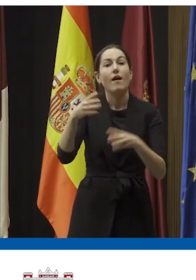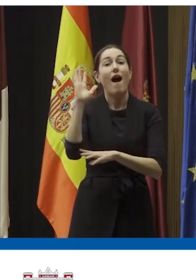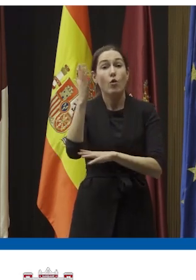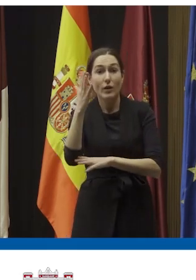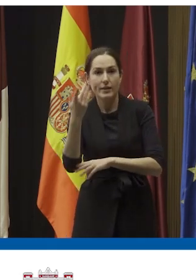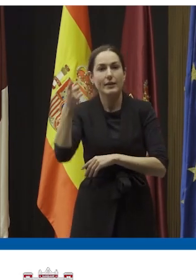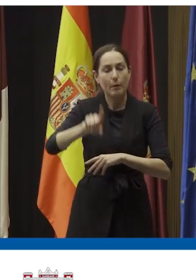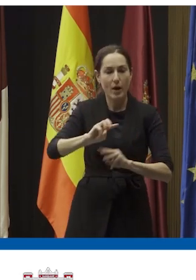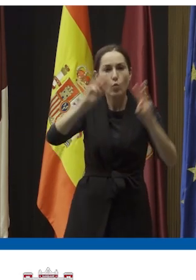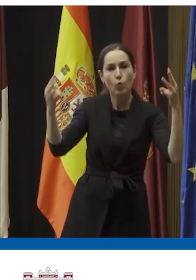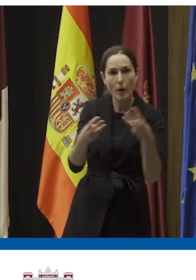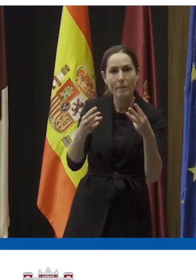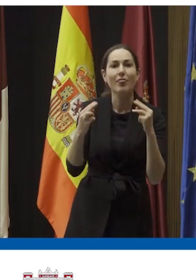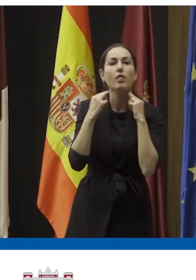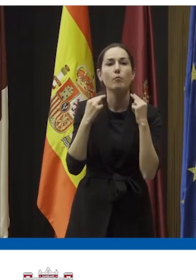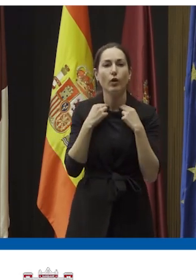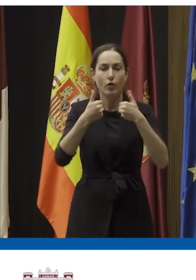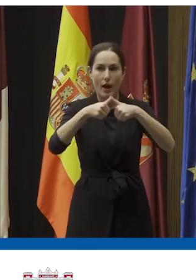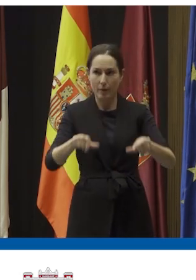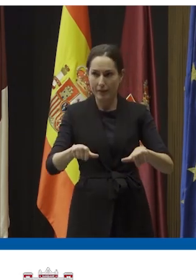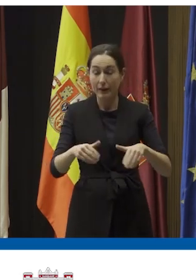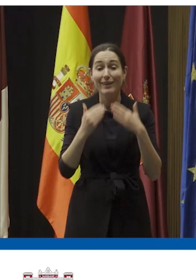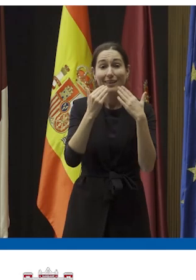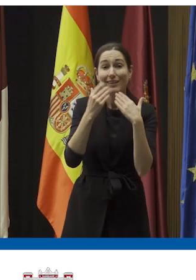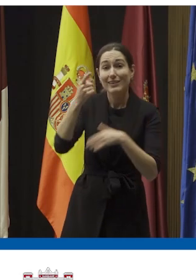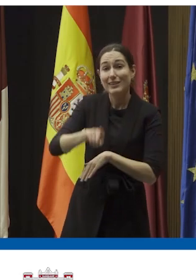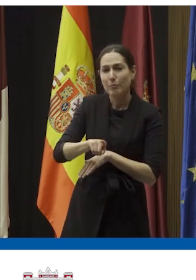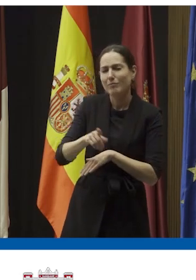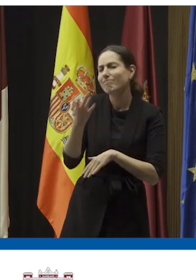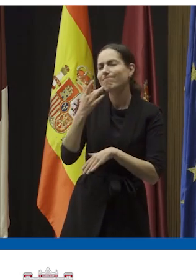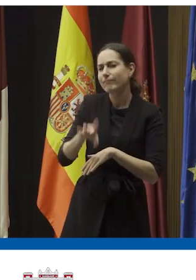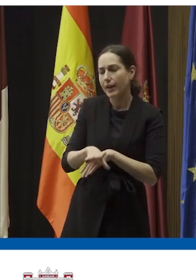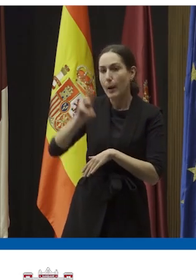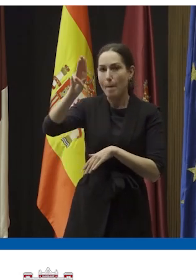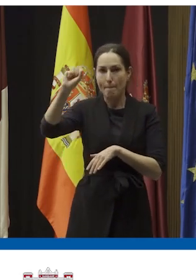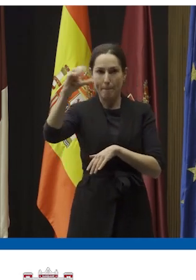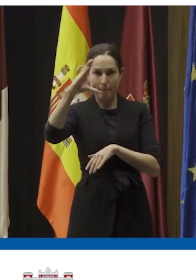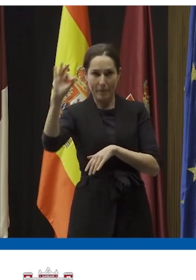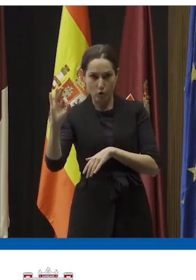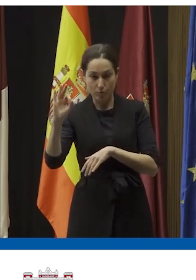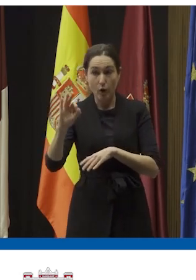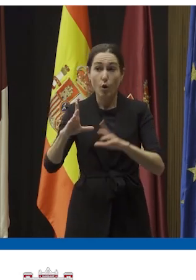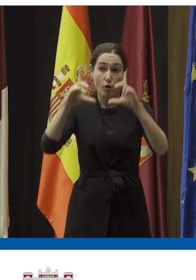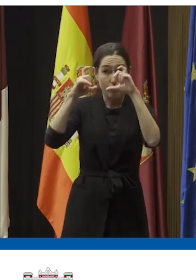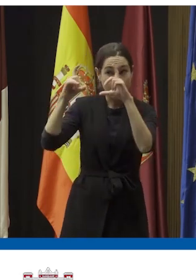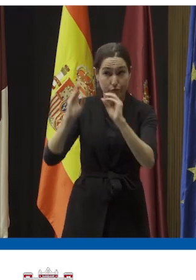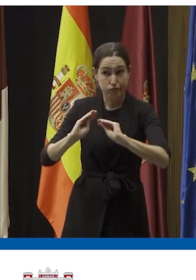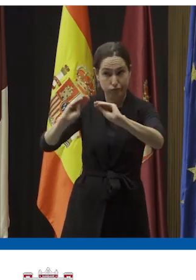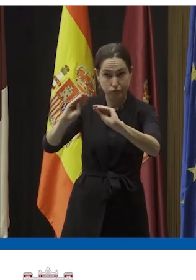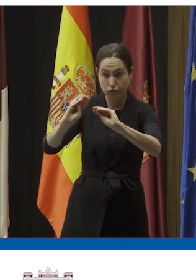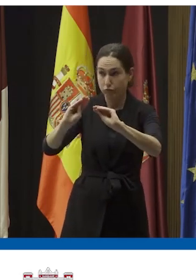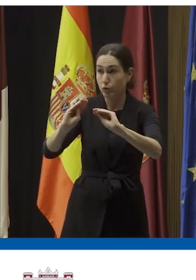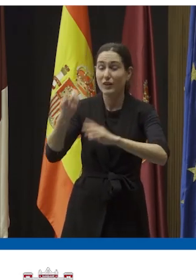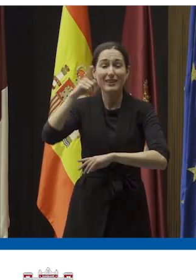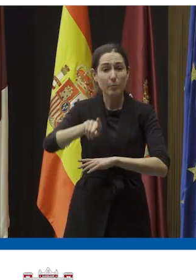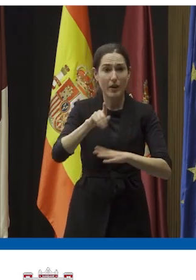Diputación. A Paco por esas fotos con las que también comentamos, se alimentan siempre las redes sociales de la asociación y, por supuesto, a los